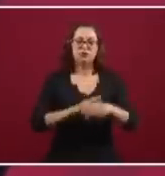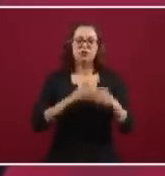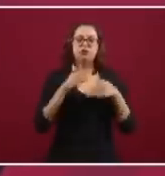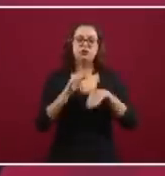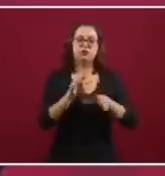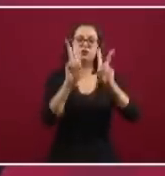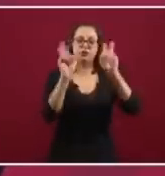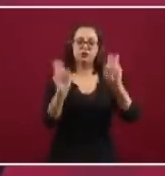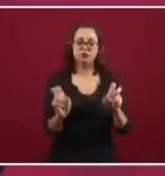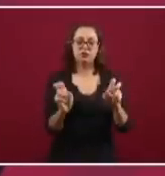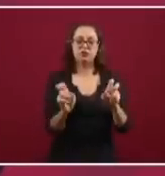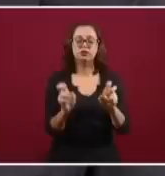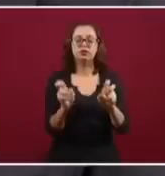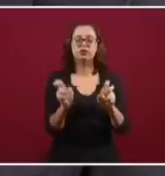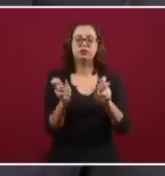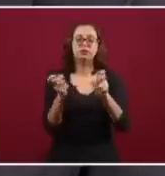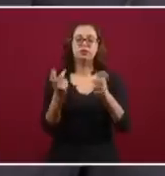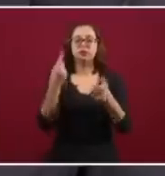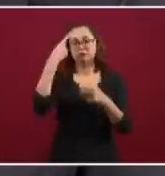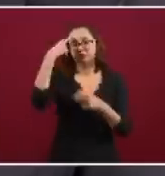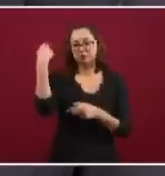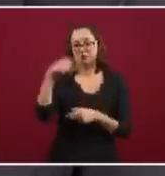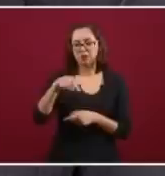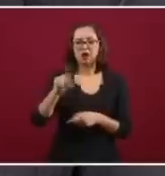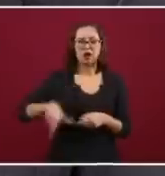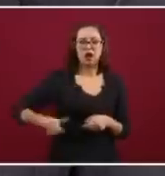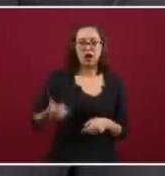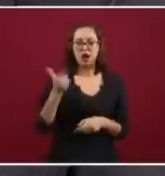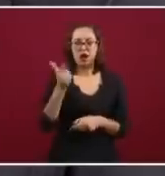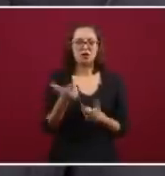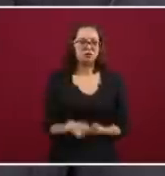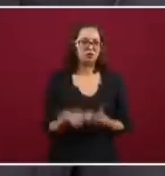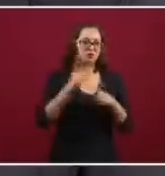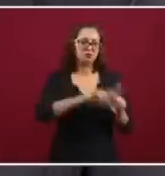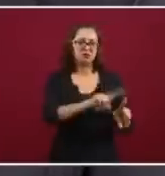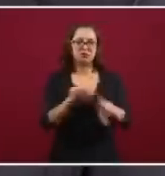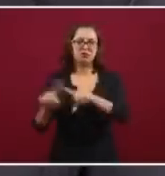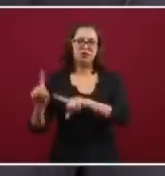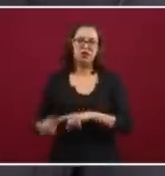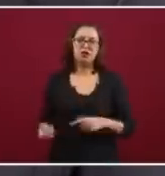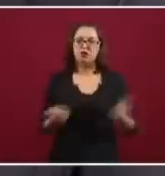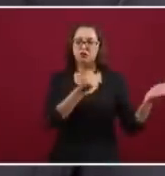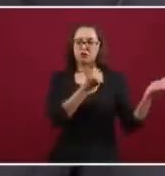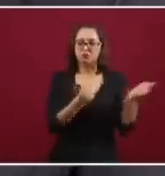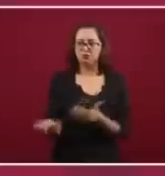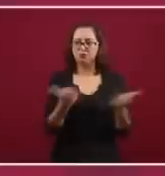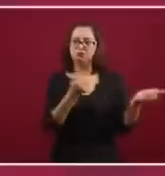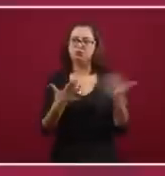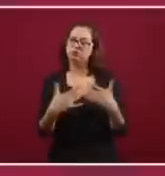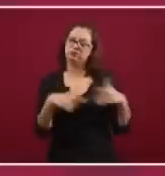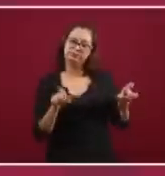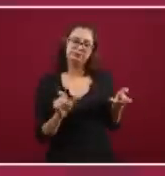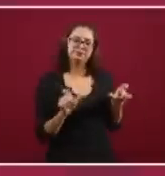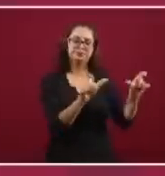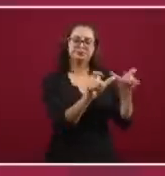tema de evitar el contrabando de armas, de buscar